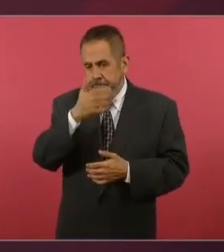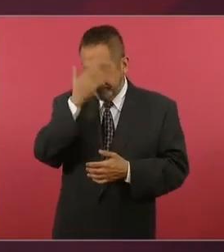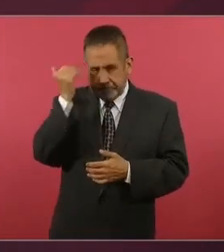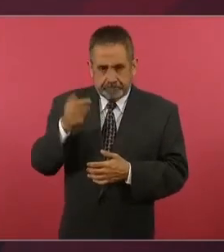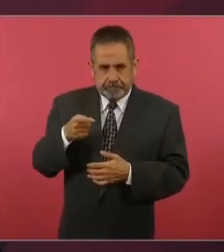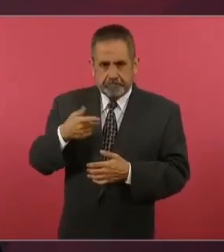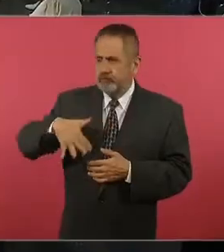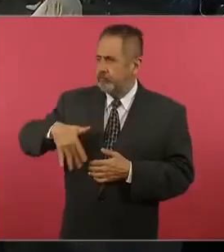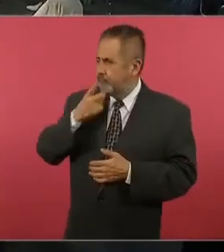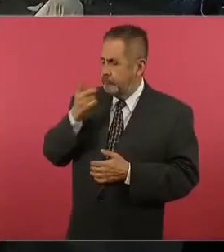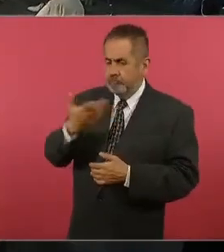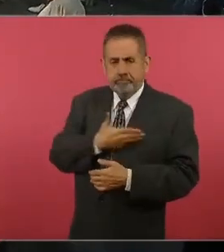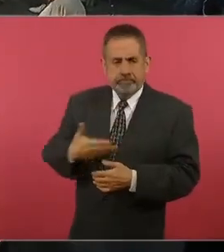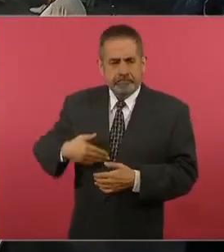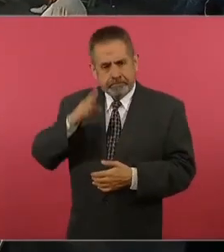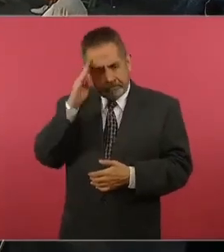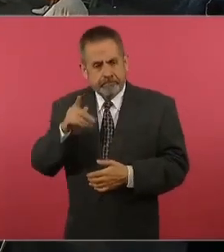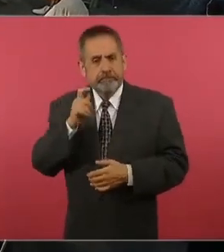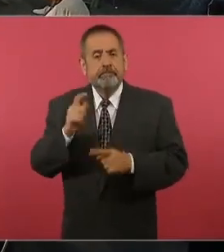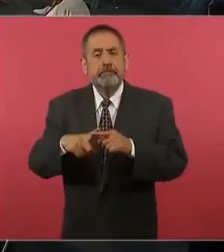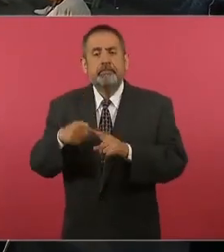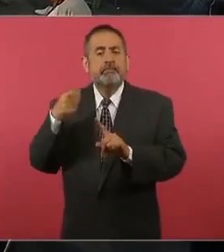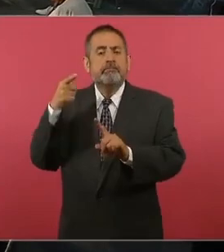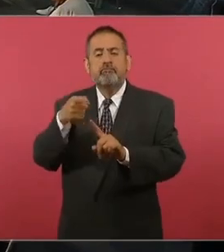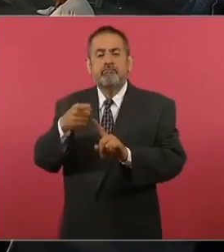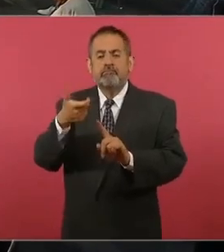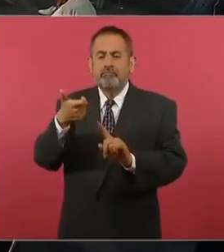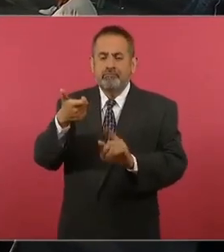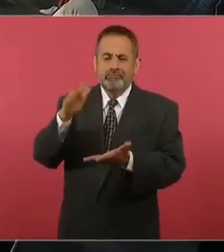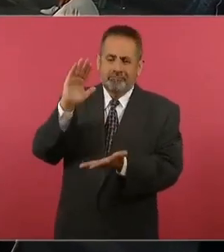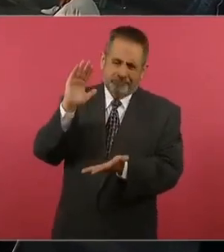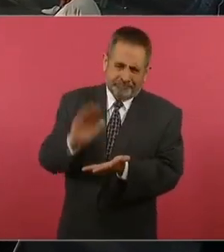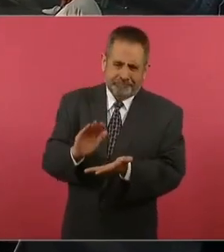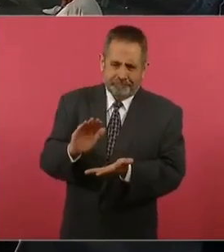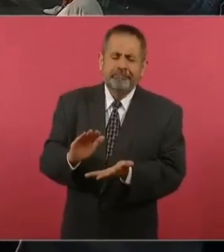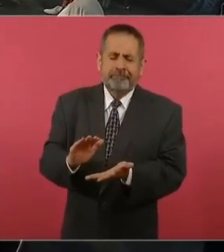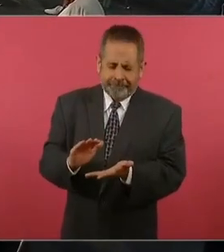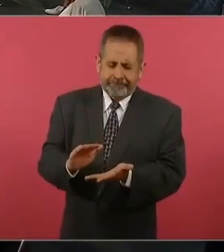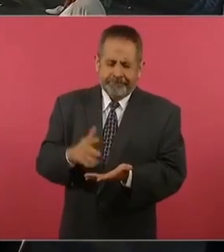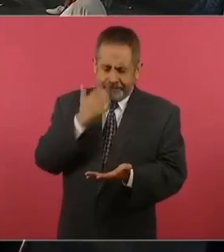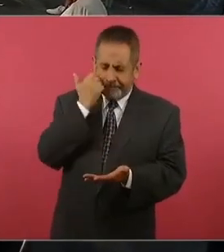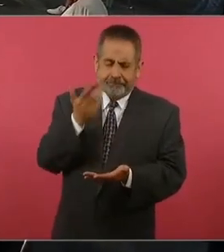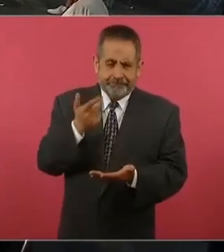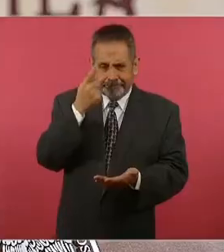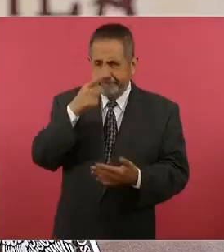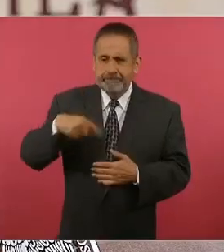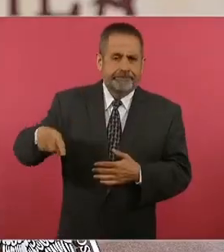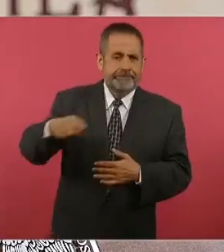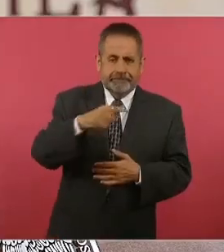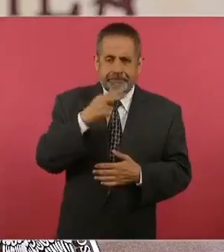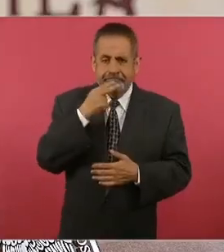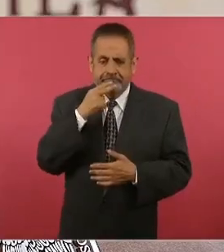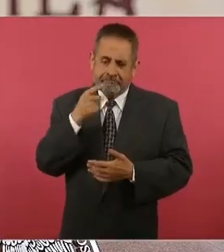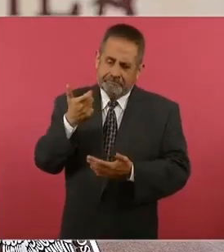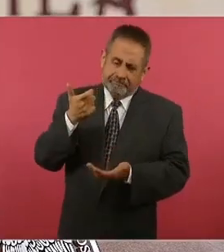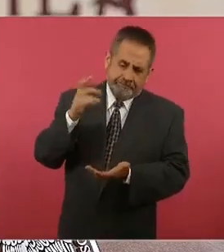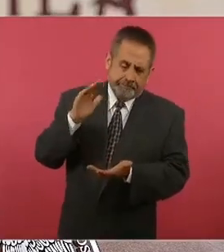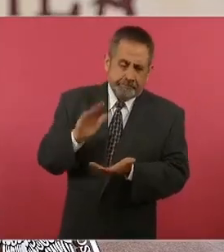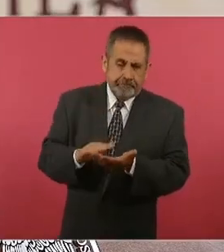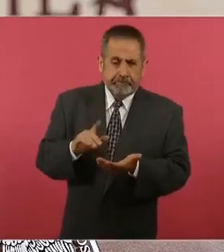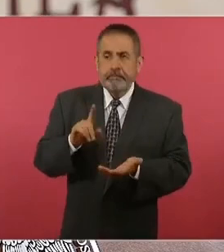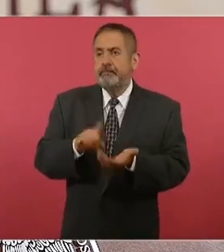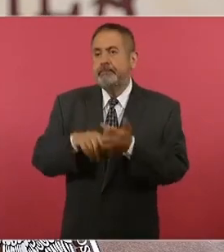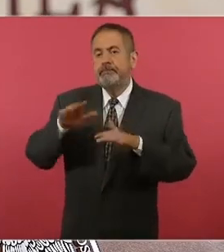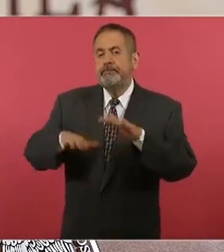decir, como lo dice el señor presidente, que lo que se busca es que sea un costo menor para los usuarios. Muchas veces los usuarios para hacer estos recorridos